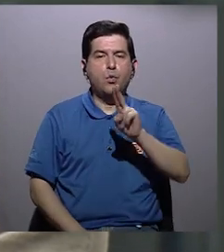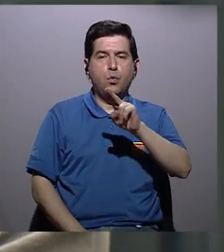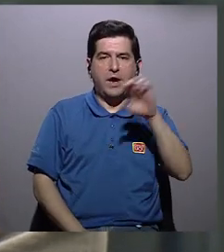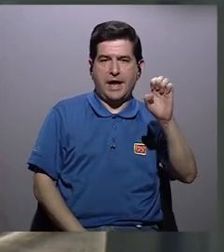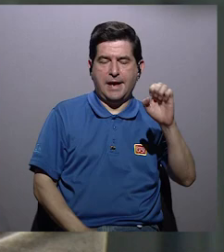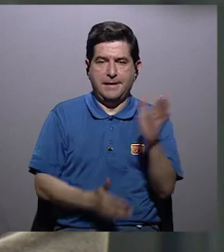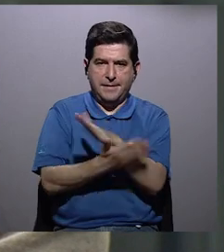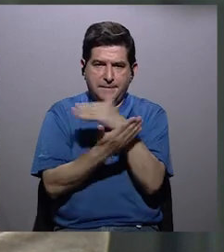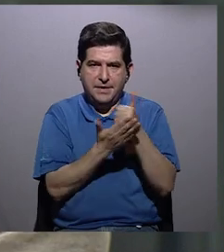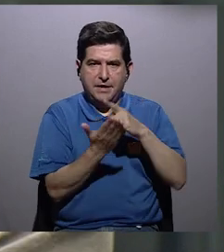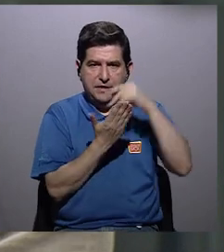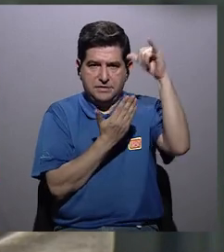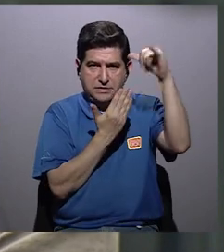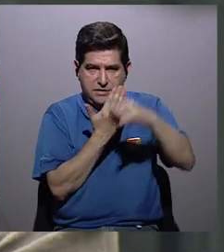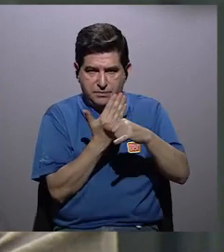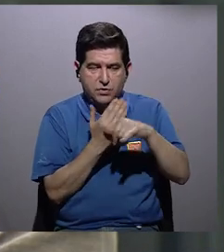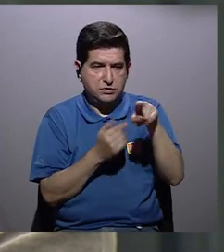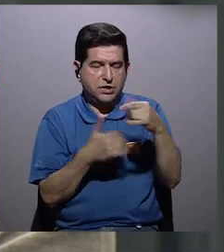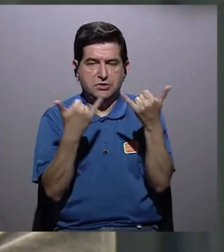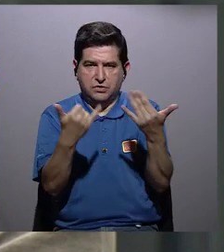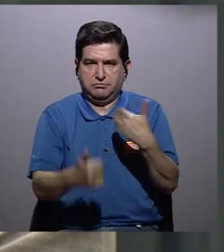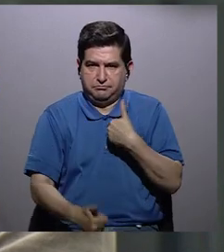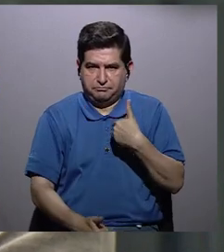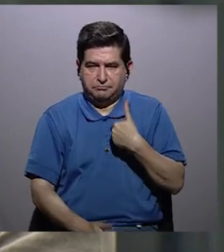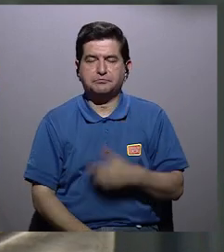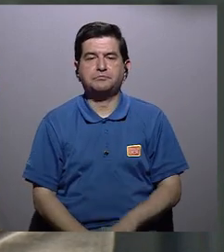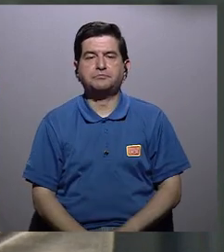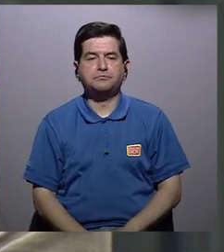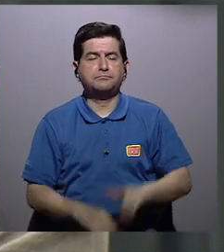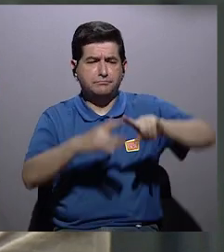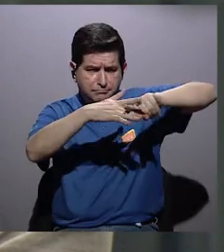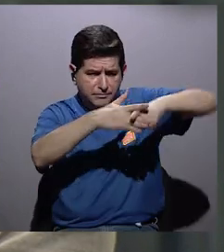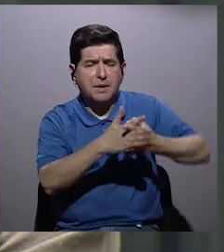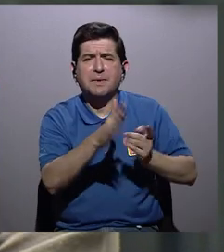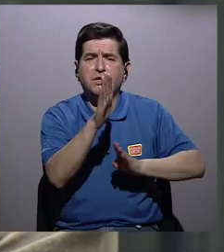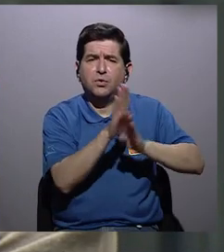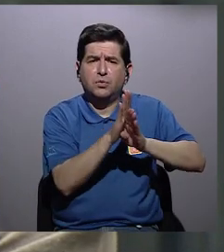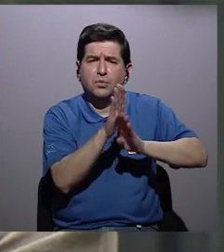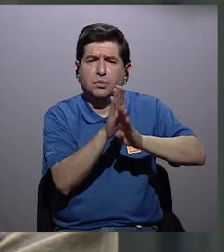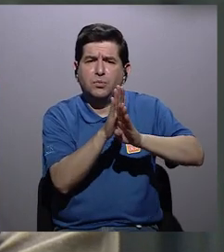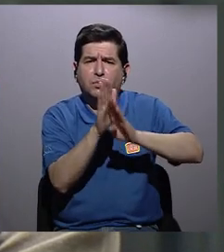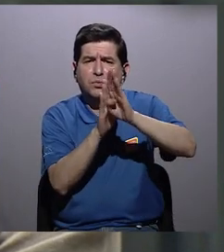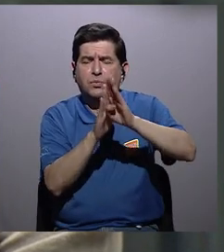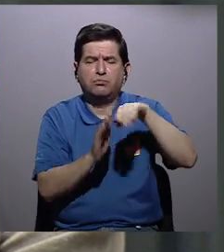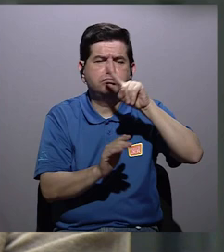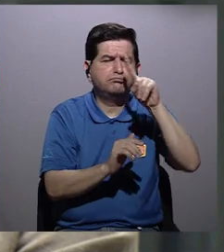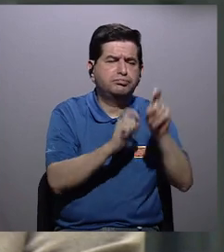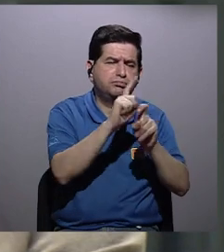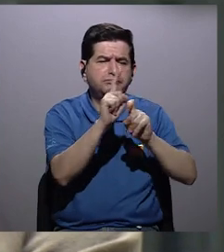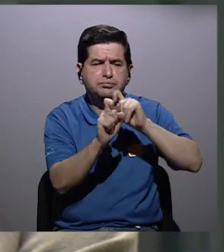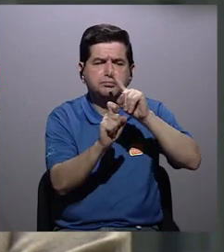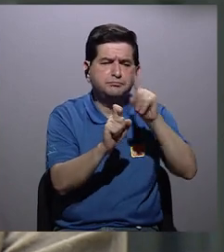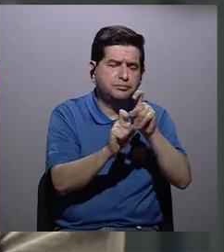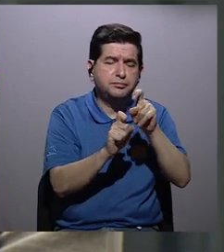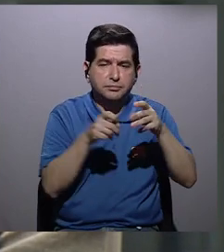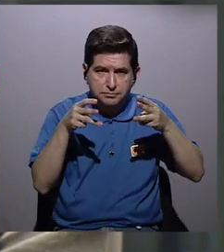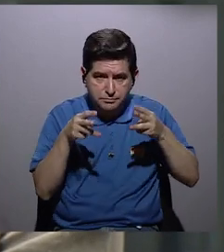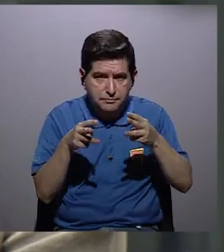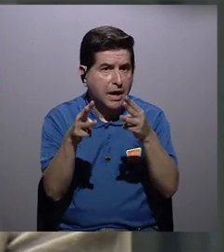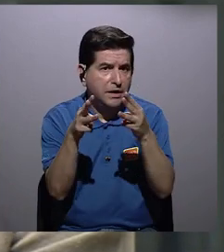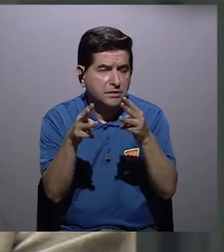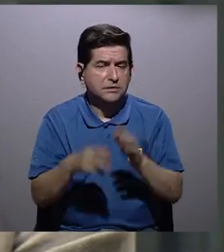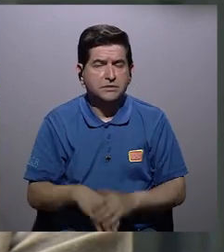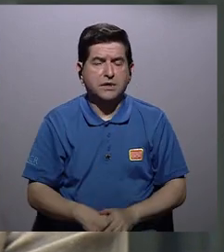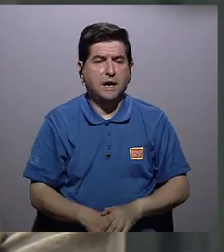con parte de un proyecto de la Unión Europea, y fue la que comenzó desarrollando un cuestionario, una metodología